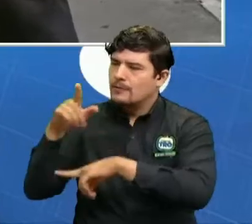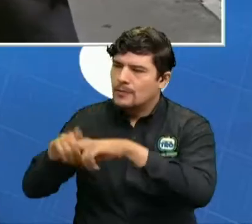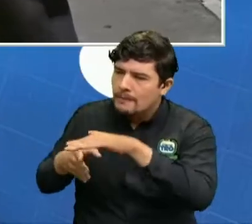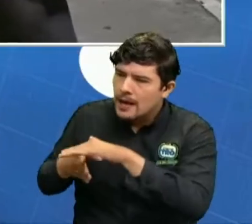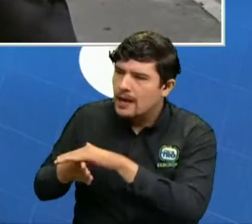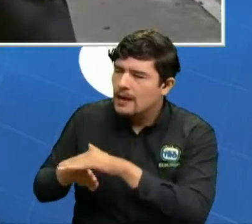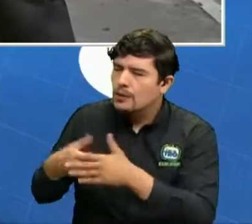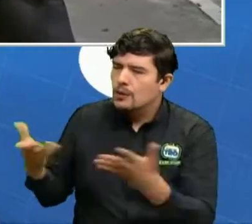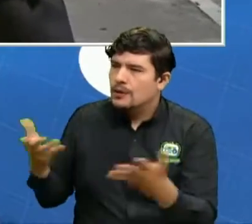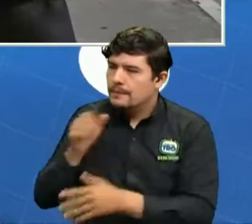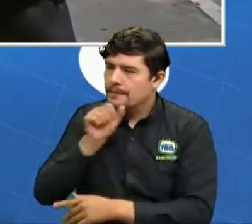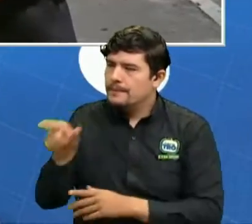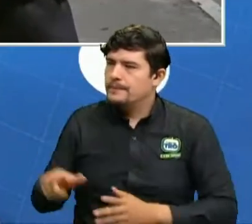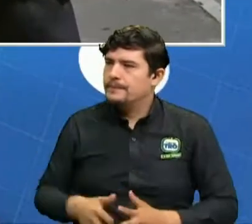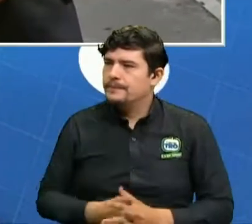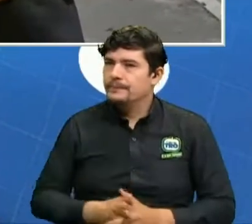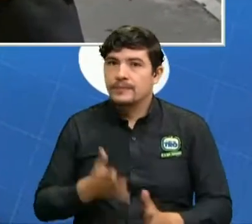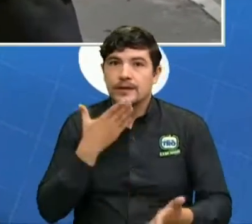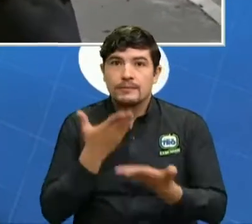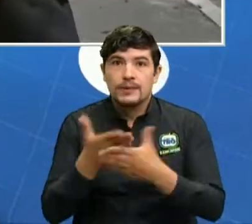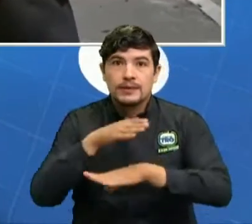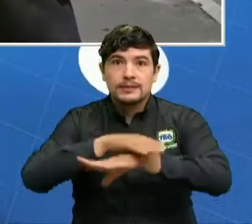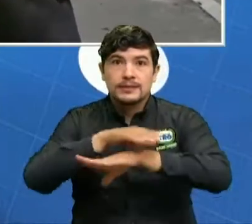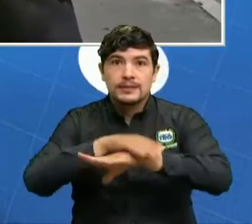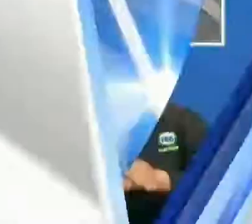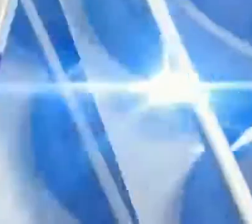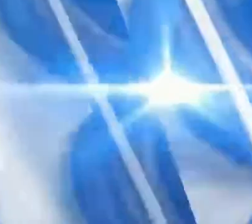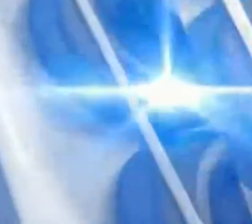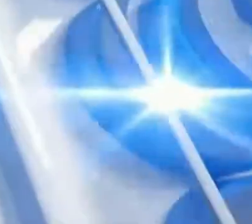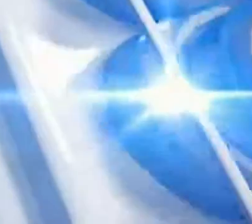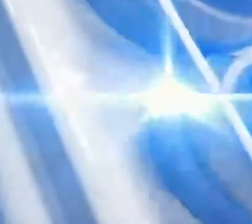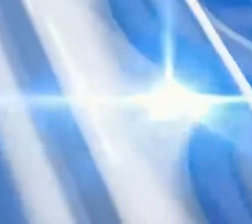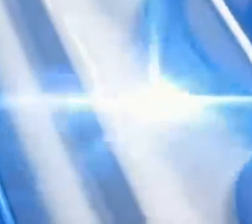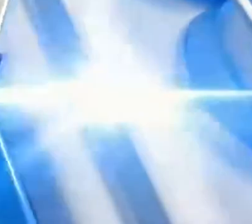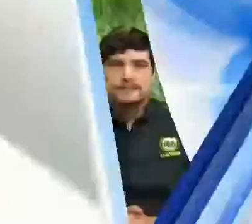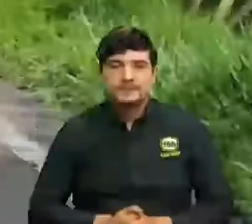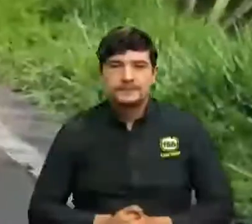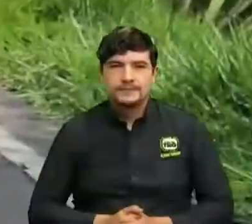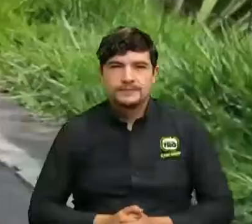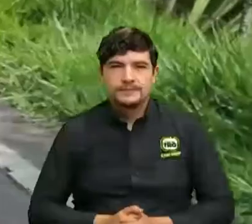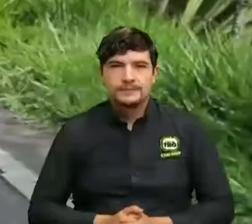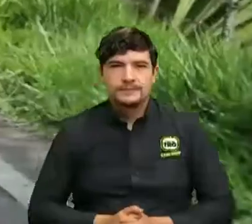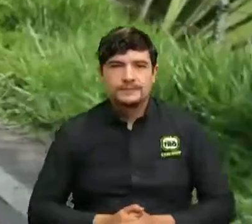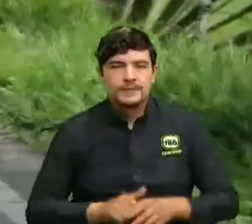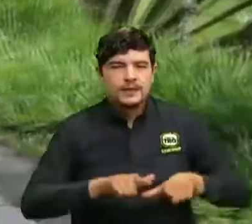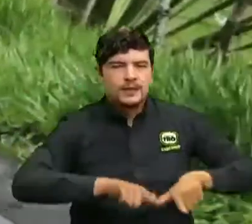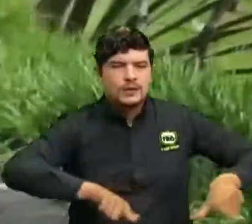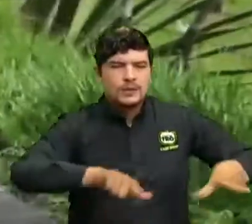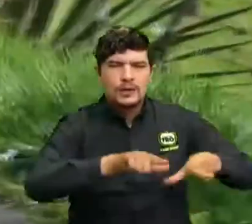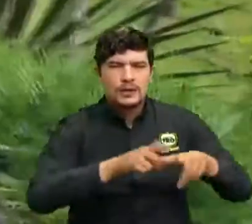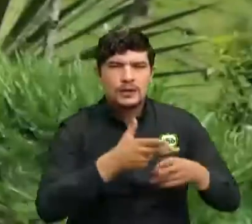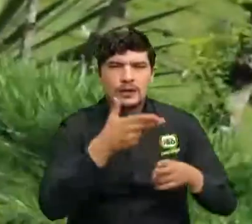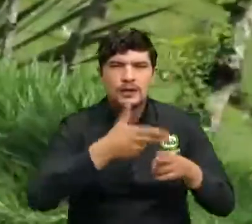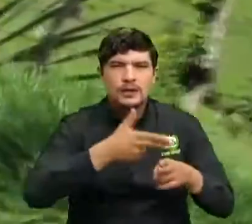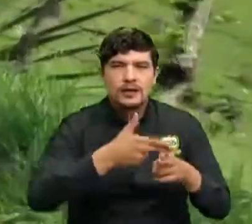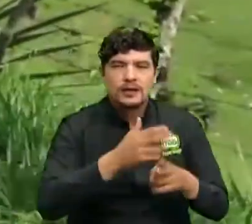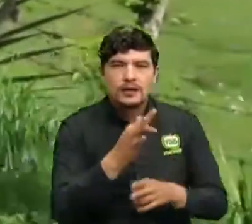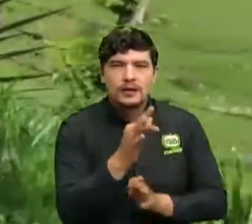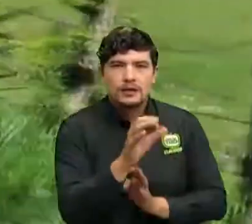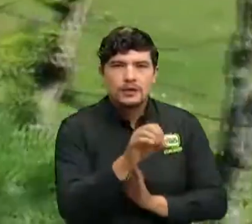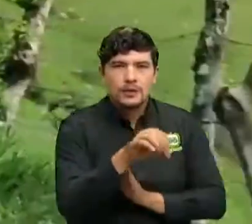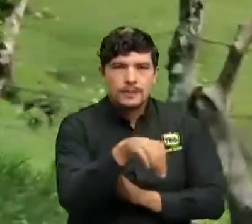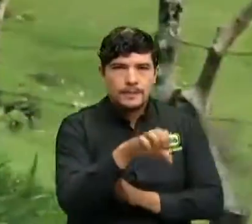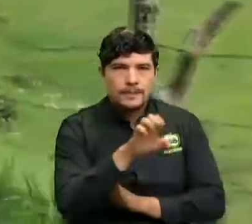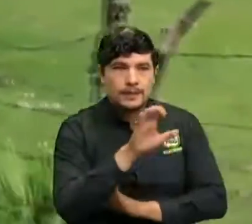Así es, compañeros y televidentes, muy buenas tardes. Pues mire, a esta hora yo los saludo desde el sector conocido como El Tope. Esta es la vía que comunica